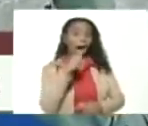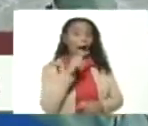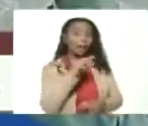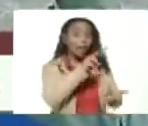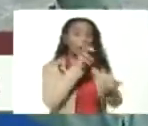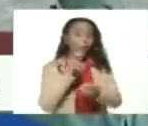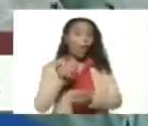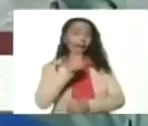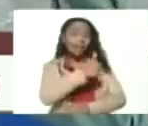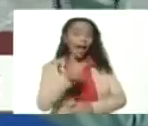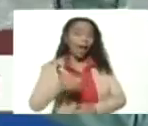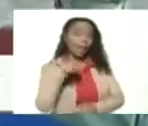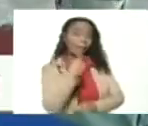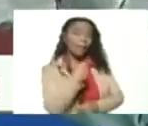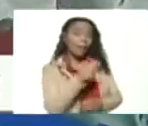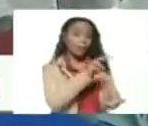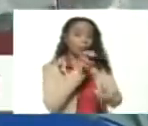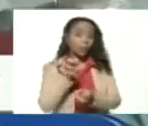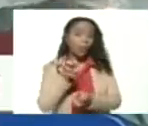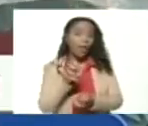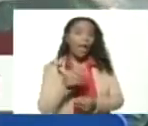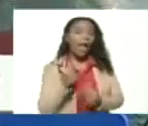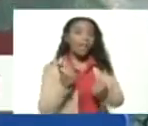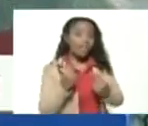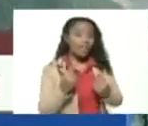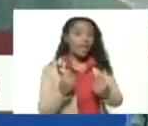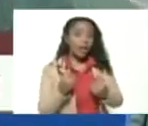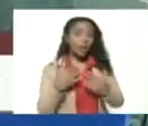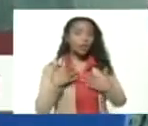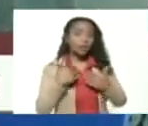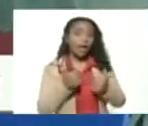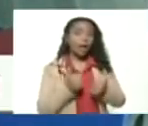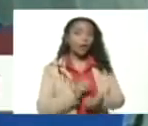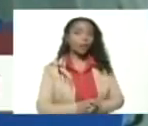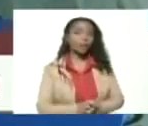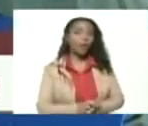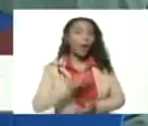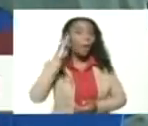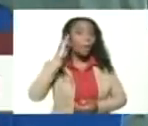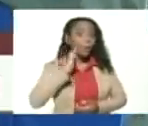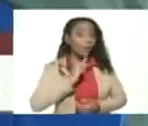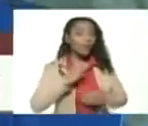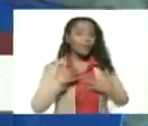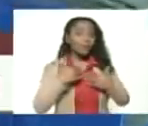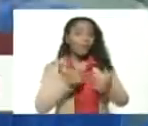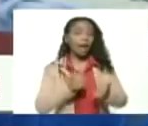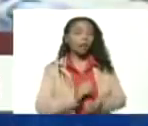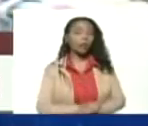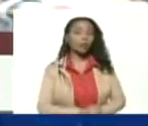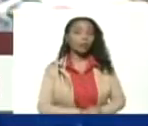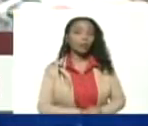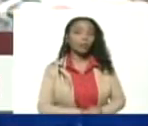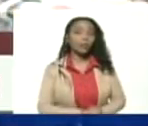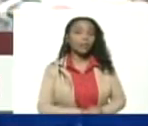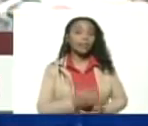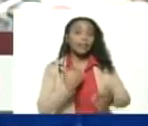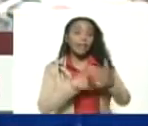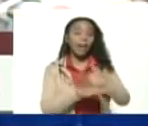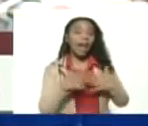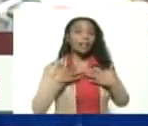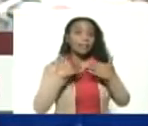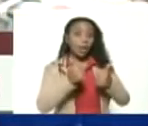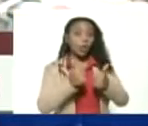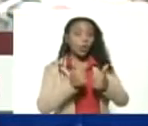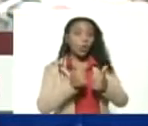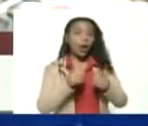porque cada impuesto que se cobra es dinero sano, Bolívar sano, que va a la salud, a la